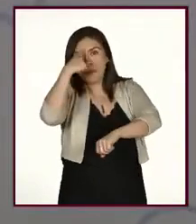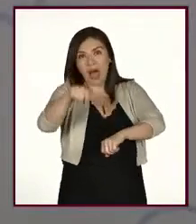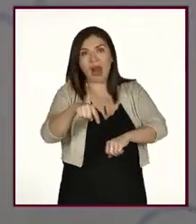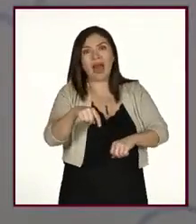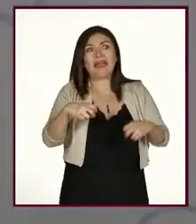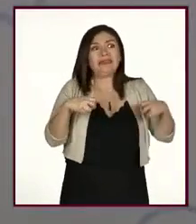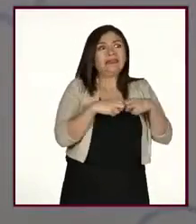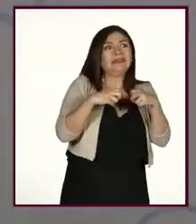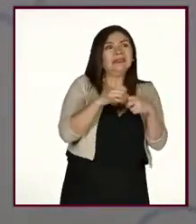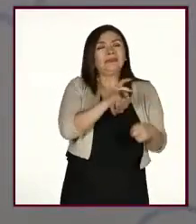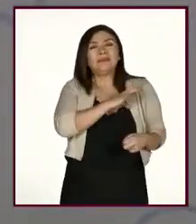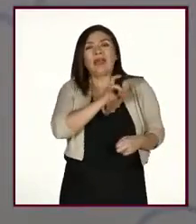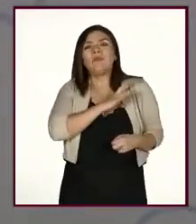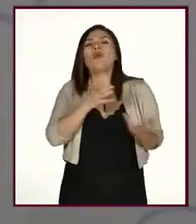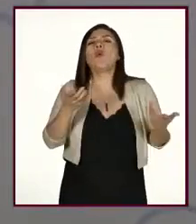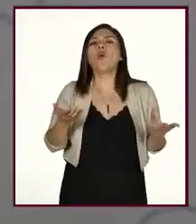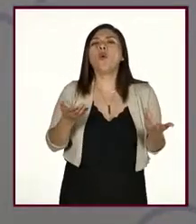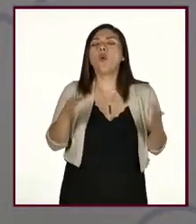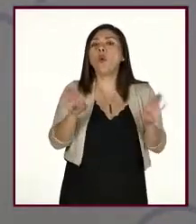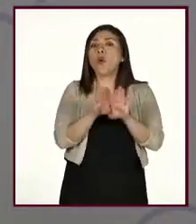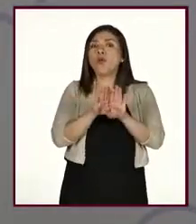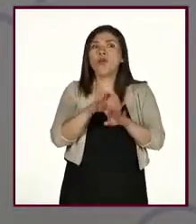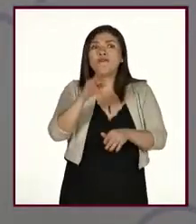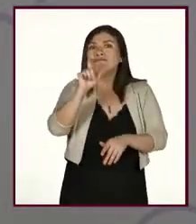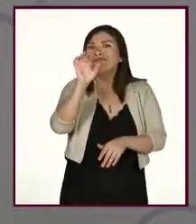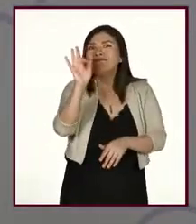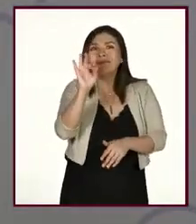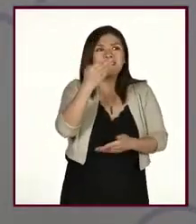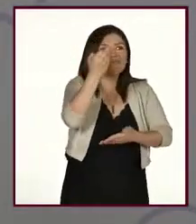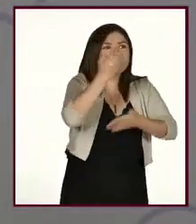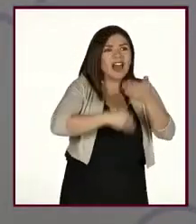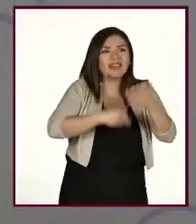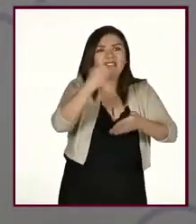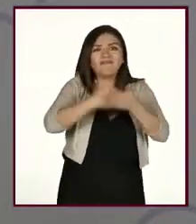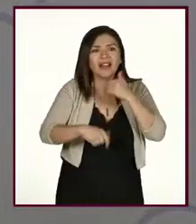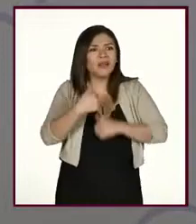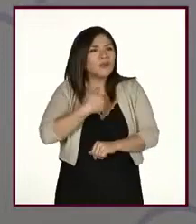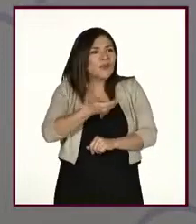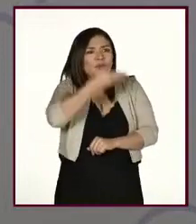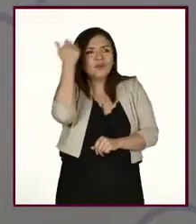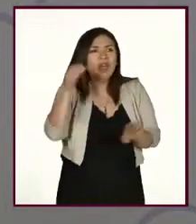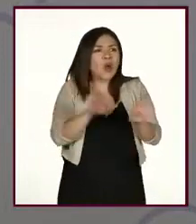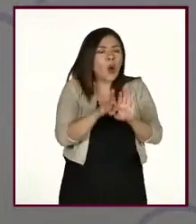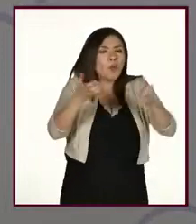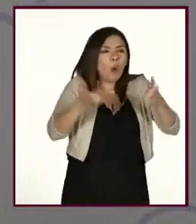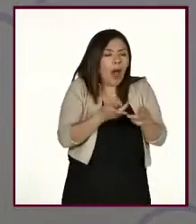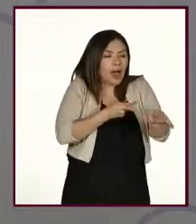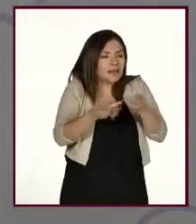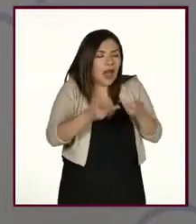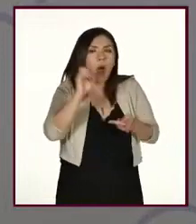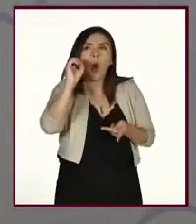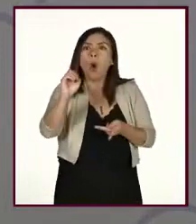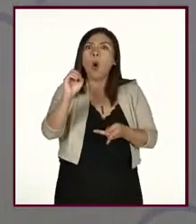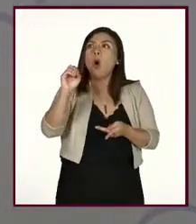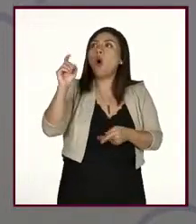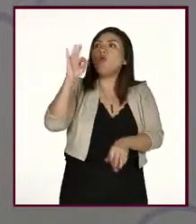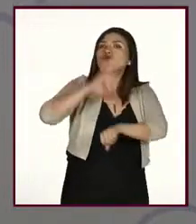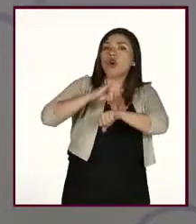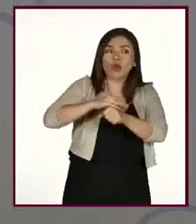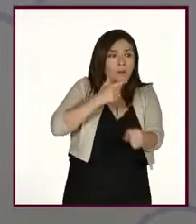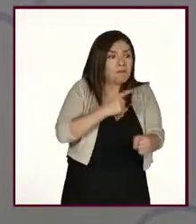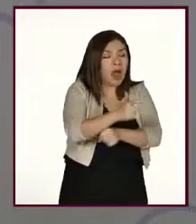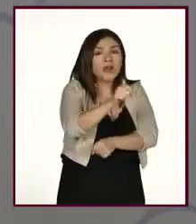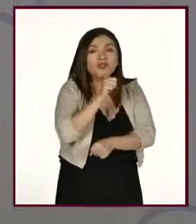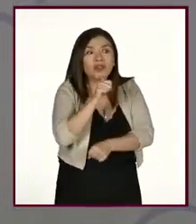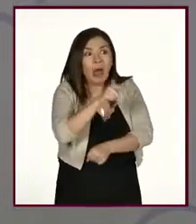la ansiedad, cuando no tenemos como recursos o cuando no hemos realizado estrategias o un diagnóstico de un trastorno de ansiedad